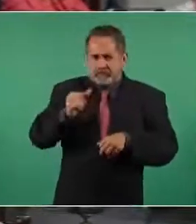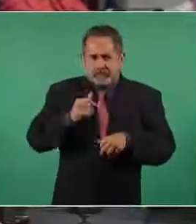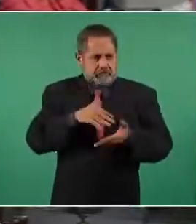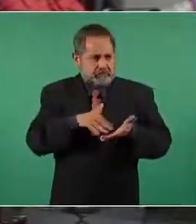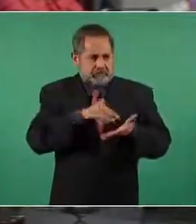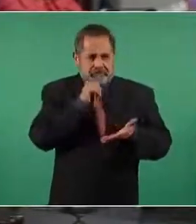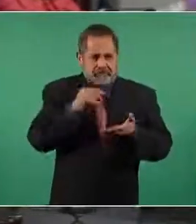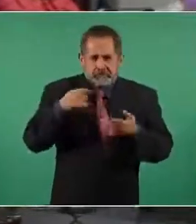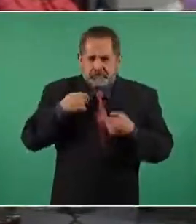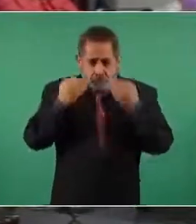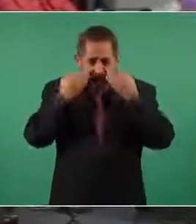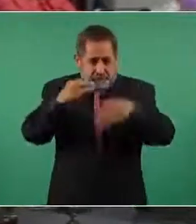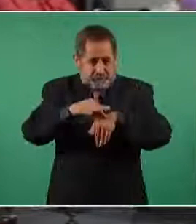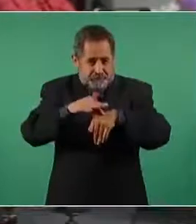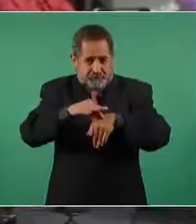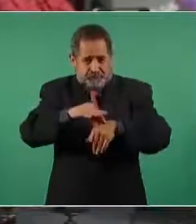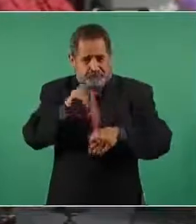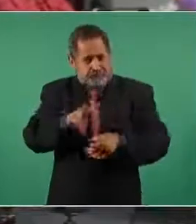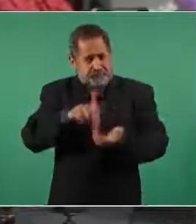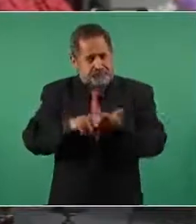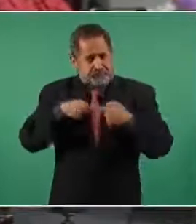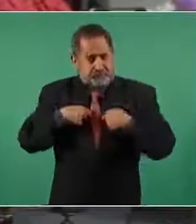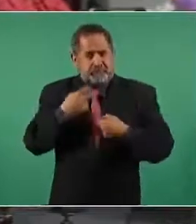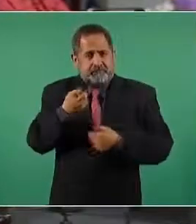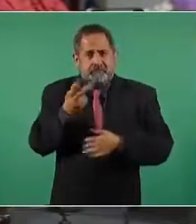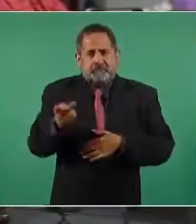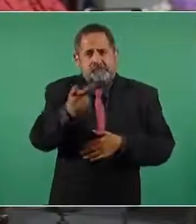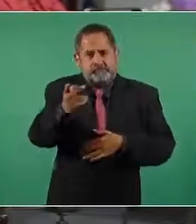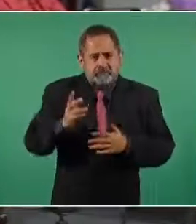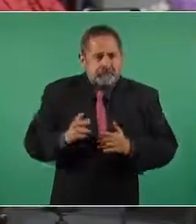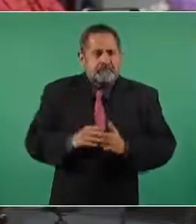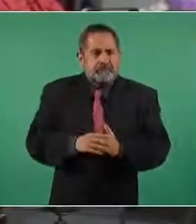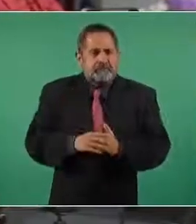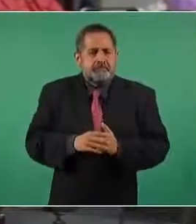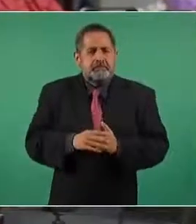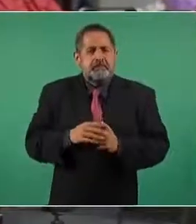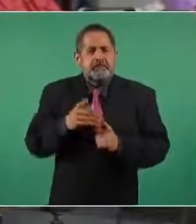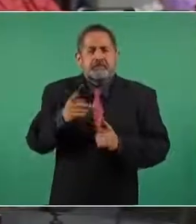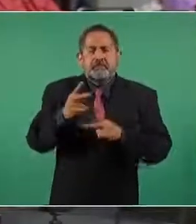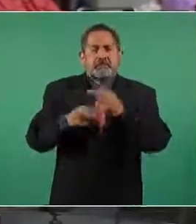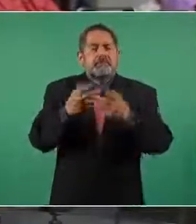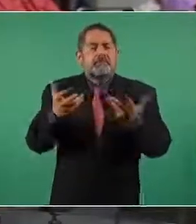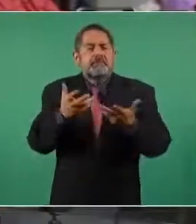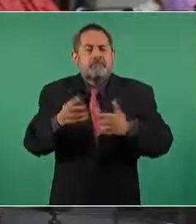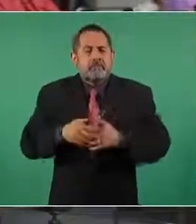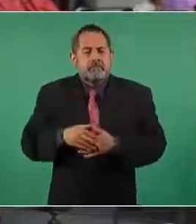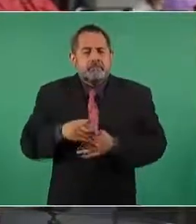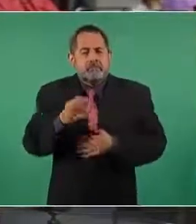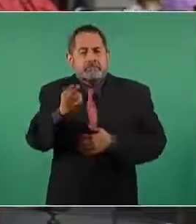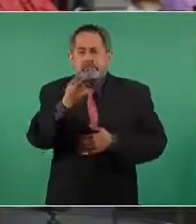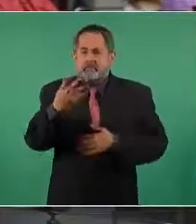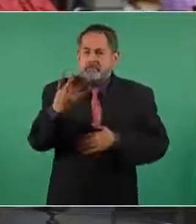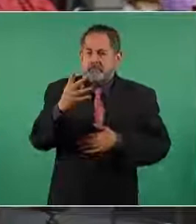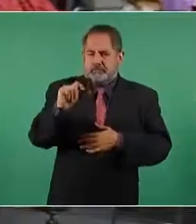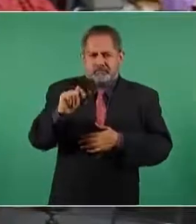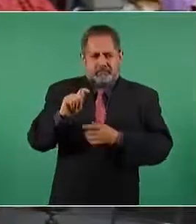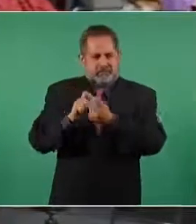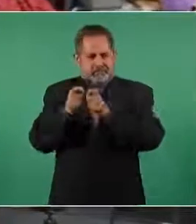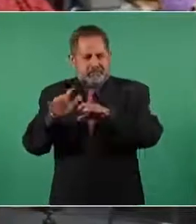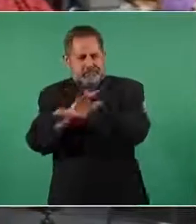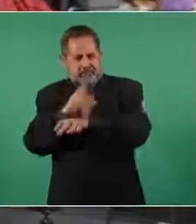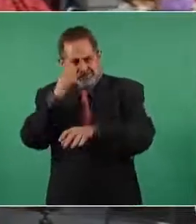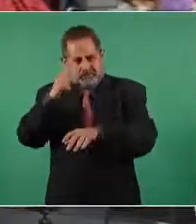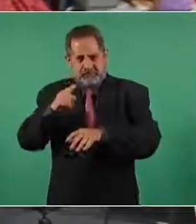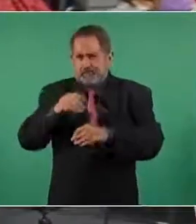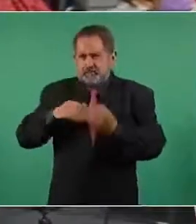que leer, lo veo, presidente. Por eso le pregunto y le insisto, ¿qué van a hacer ustedes, especialmente ustedes, de la Cuarta Transformación, para